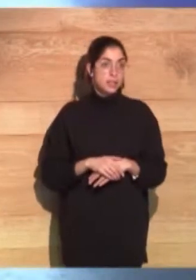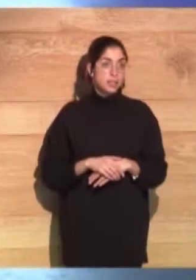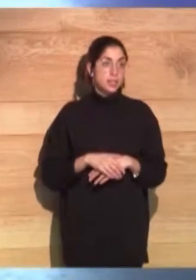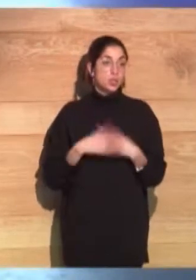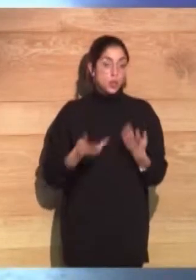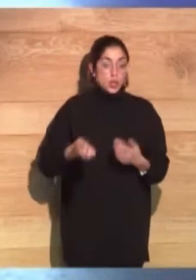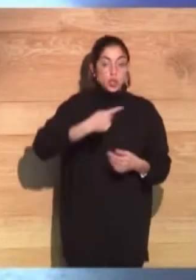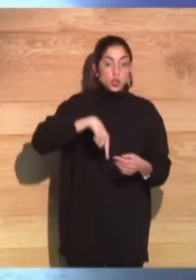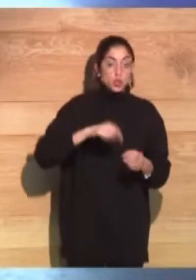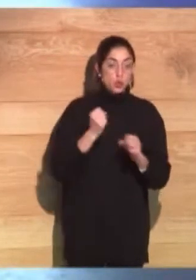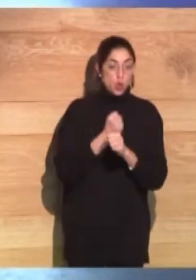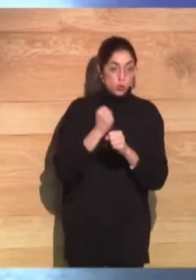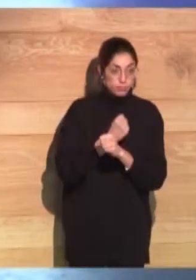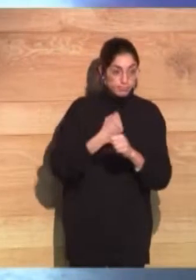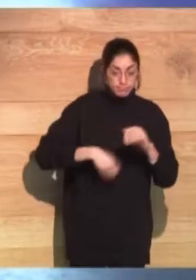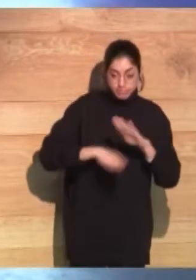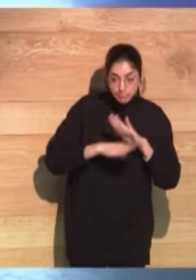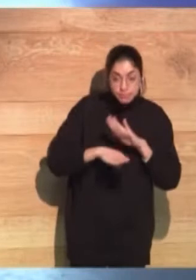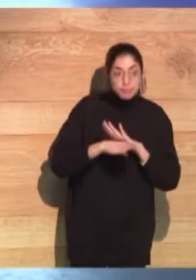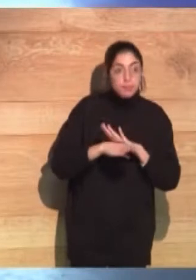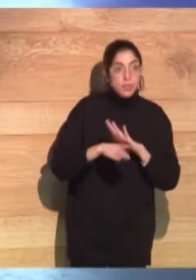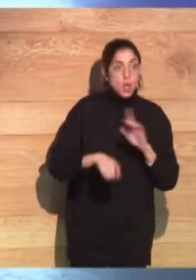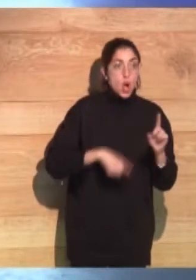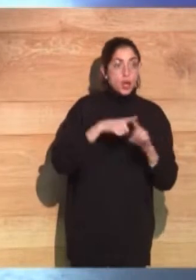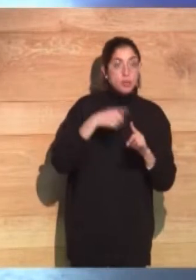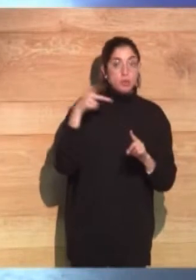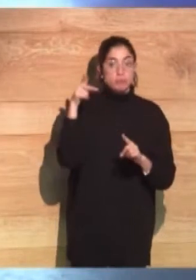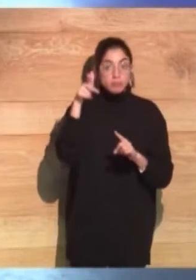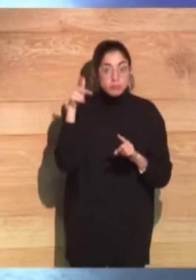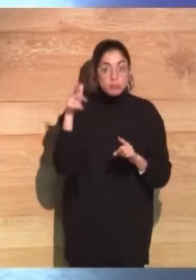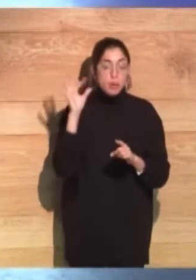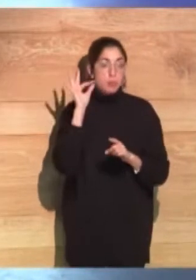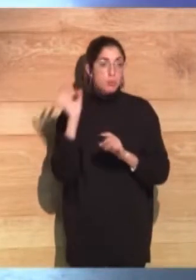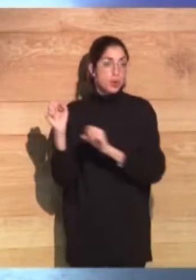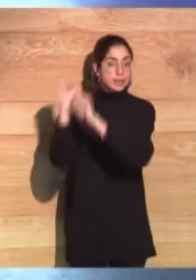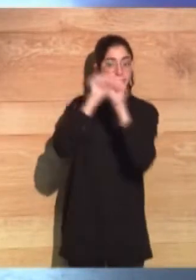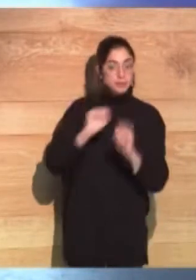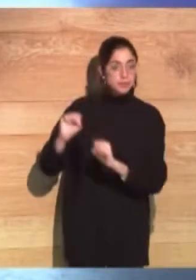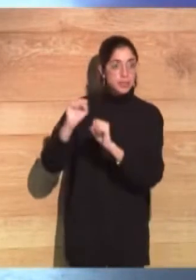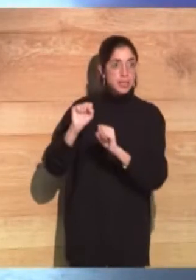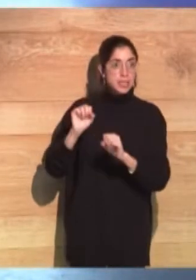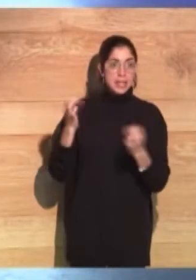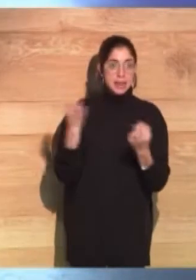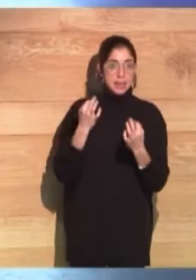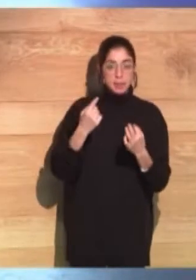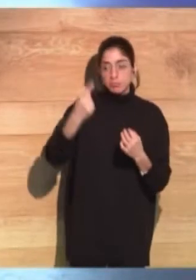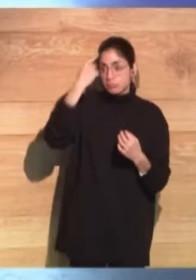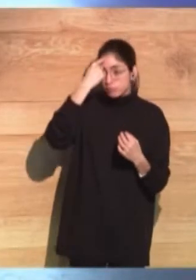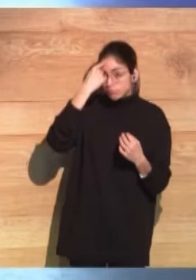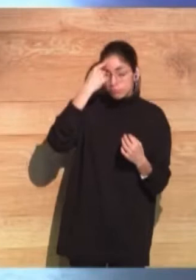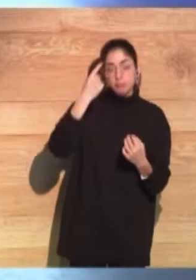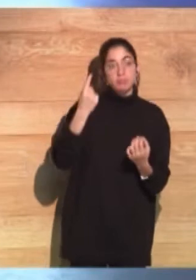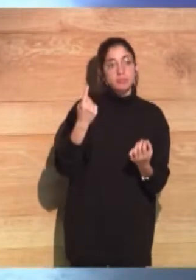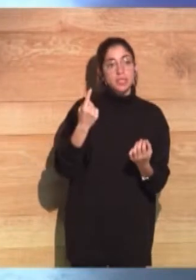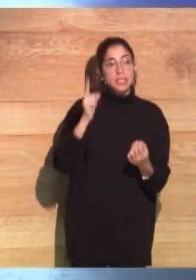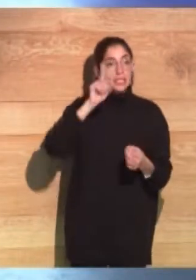tenemos que seguir trabajando en pro de los derechos de la mujer. Tenemos que tenerlos siempre presentes, tanto en nuestra mente como